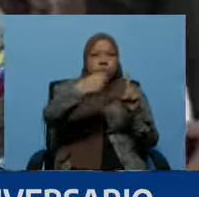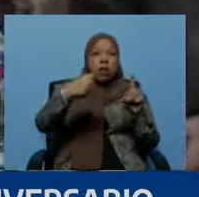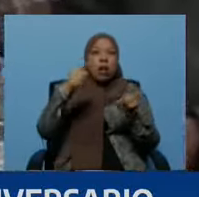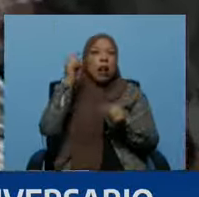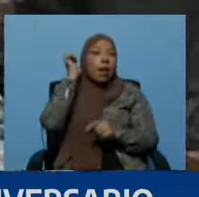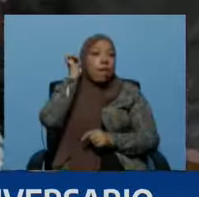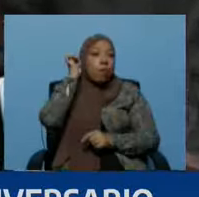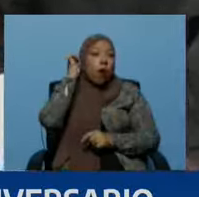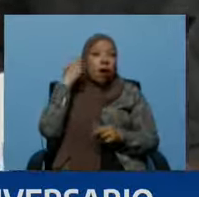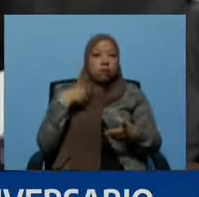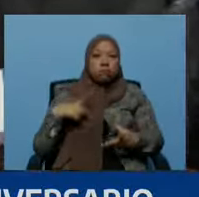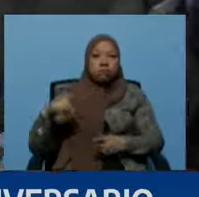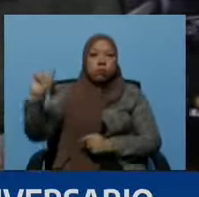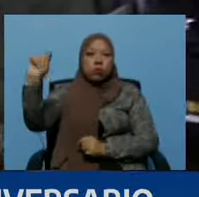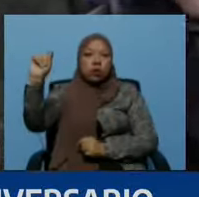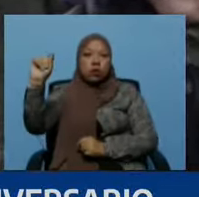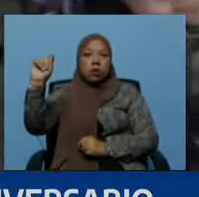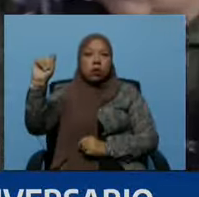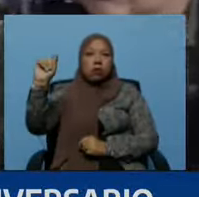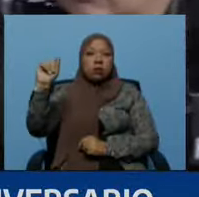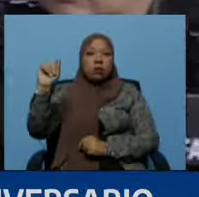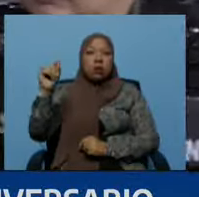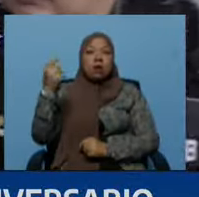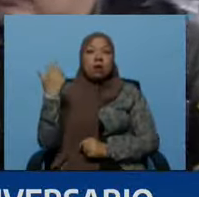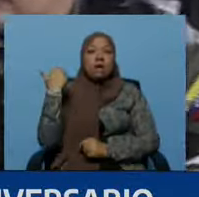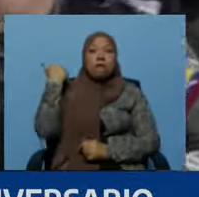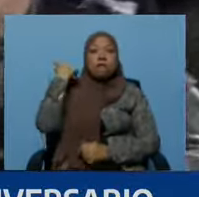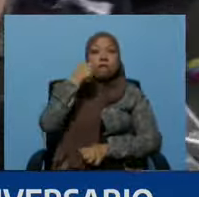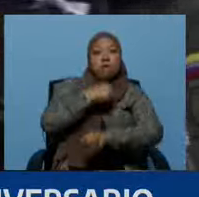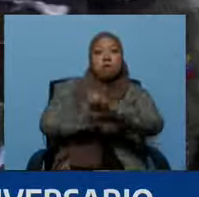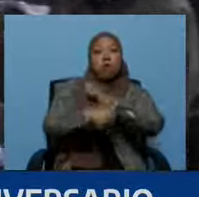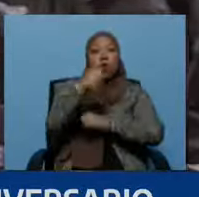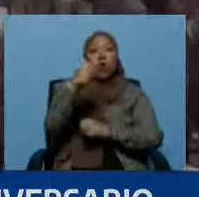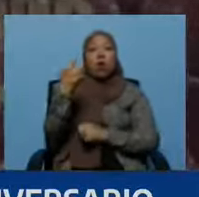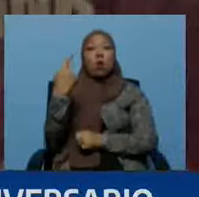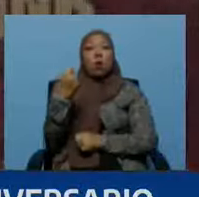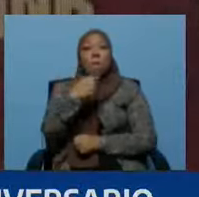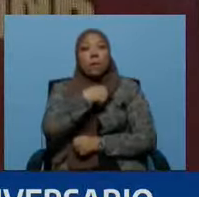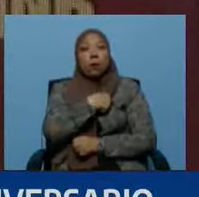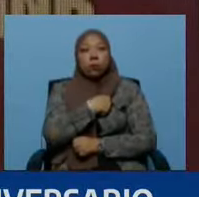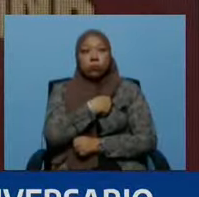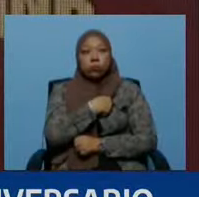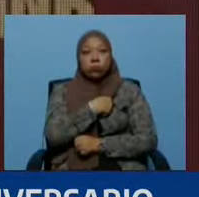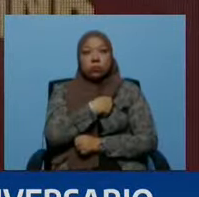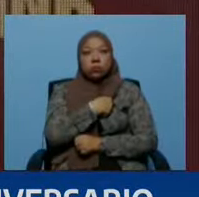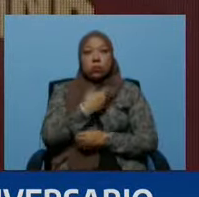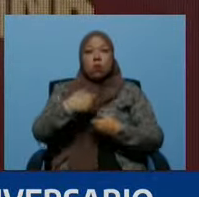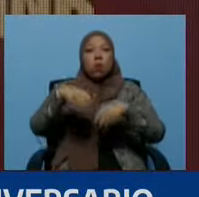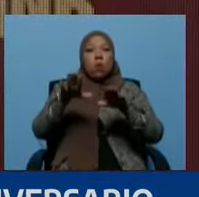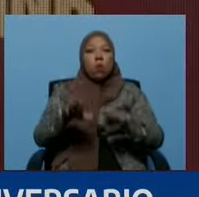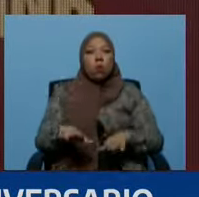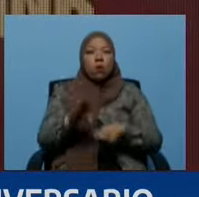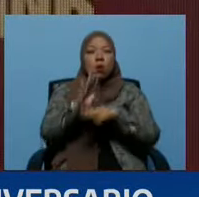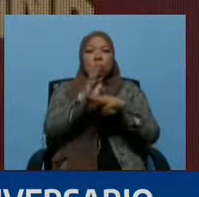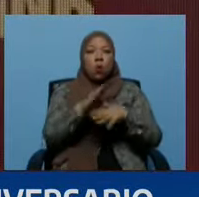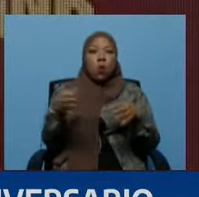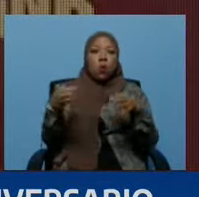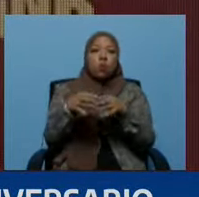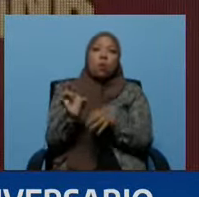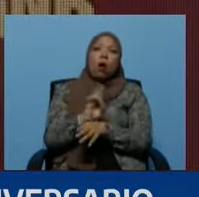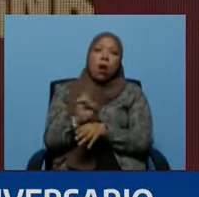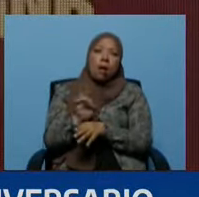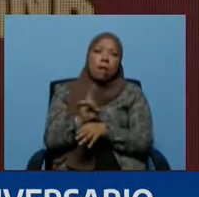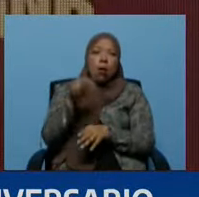llevársela. Y en el camino llevaba fractura y un balazo. Y pudo salvarse porque llegaron los grupos